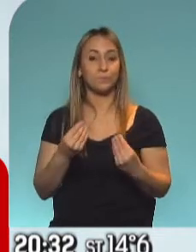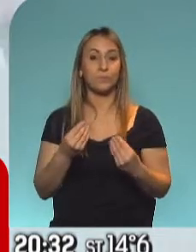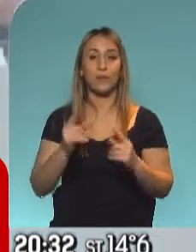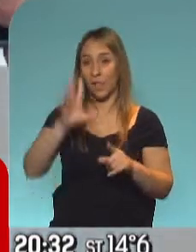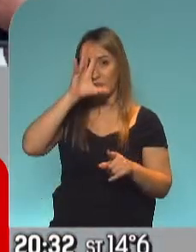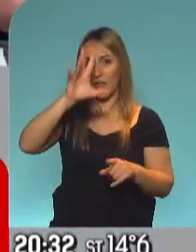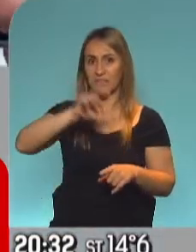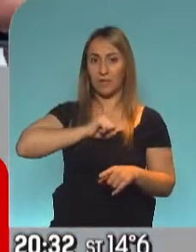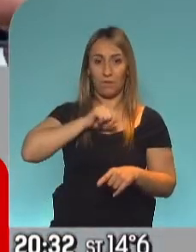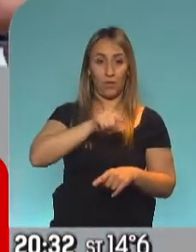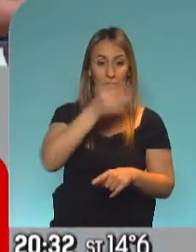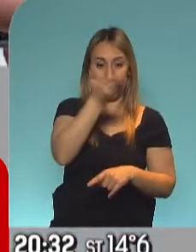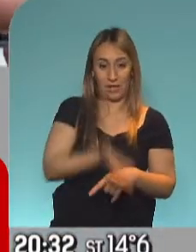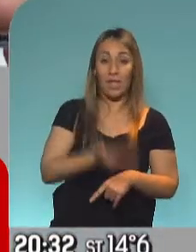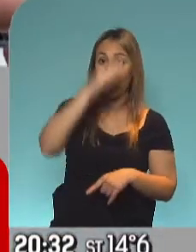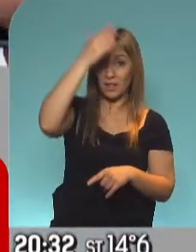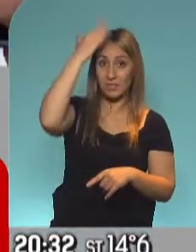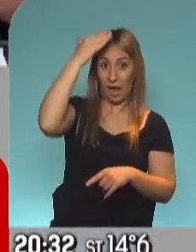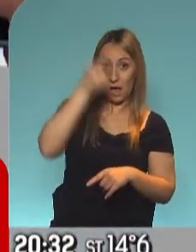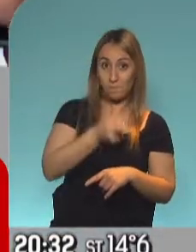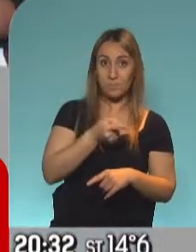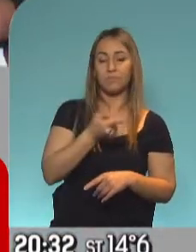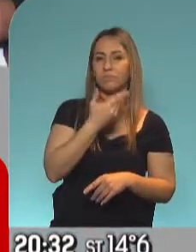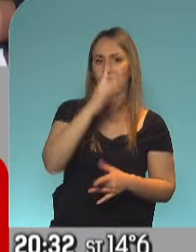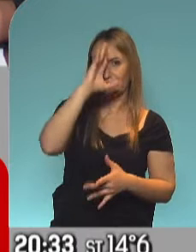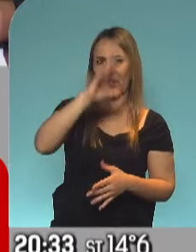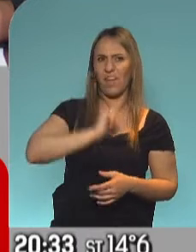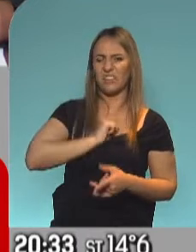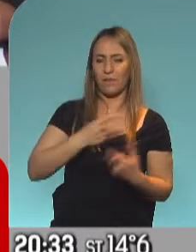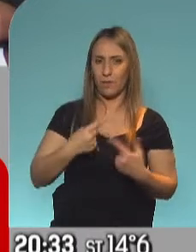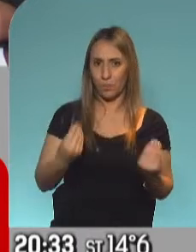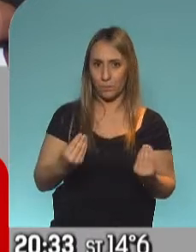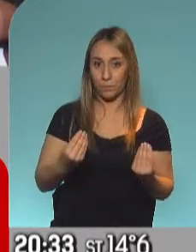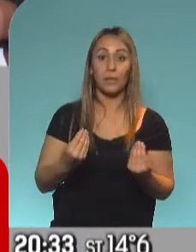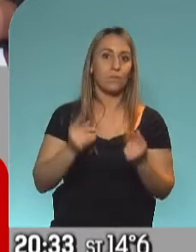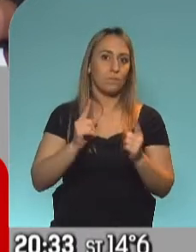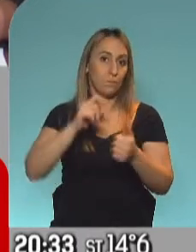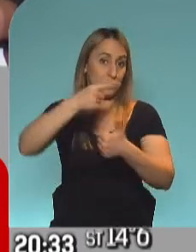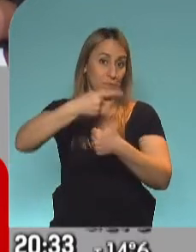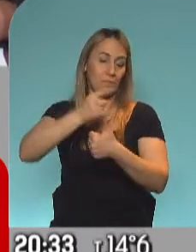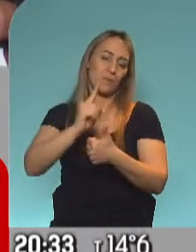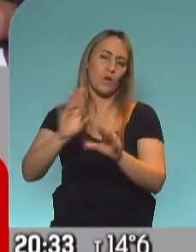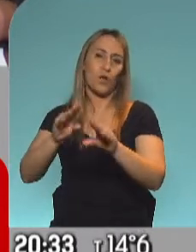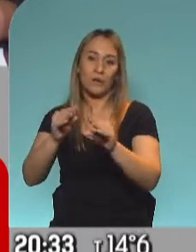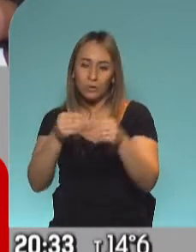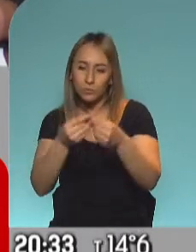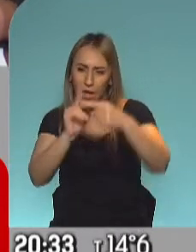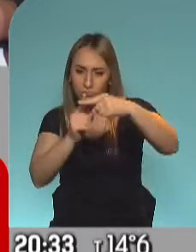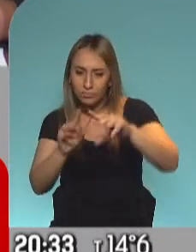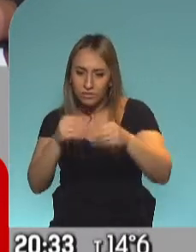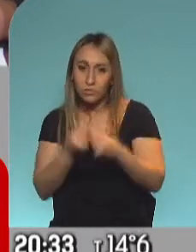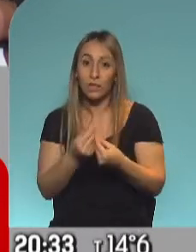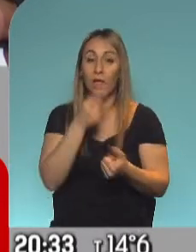desafíos que enfrenta Trump ante esta situación? Por un lado, lo que decimos, el tema del resultado, que efectivamente reconozca